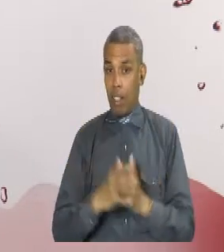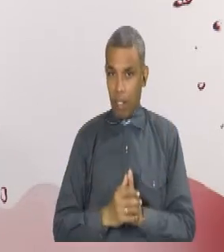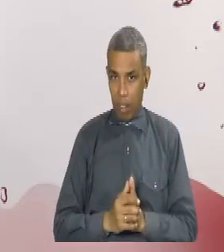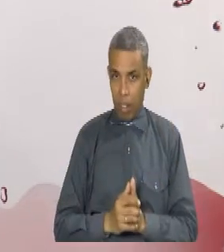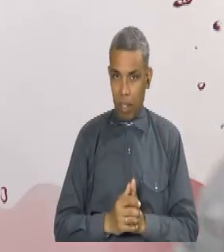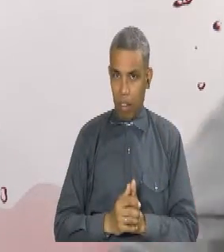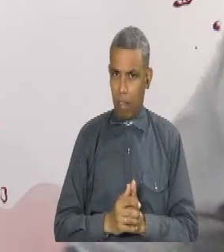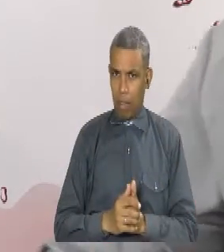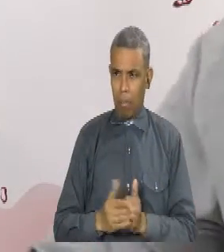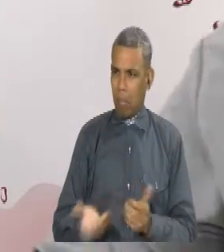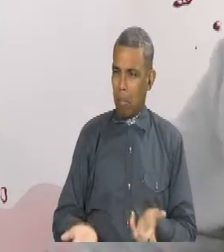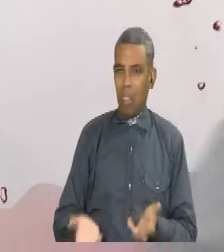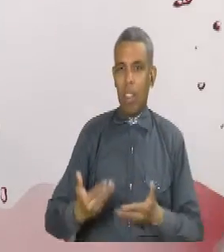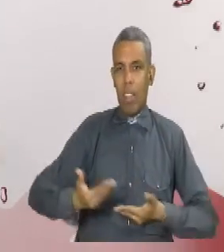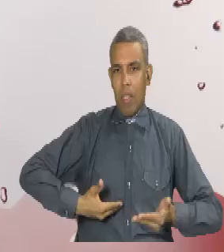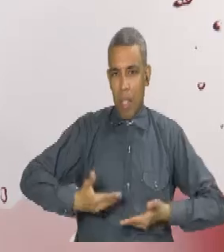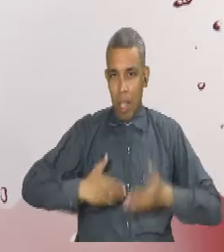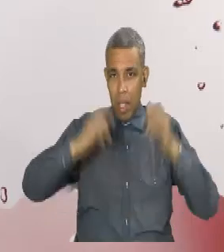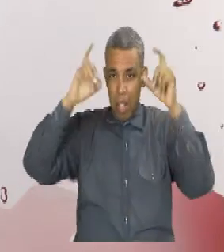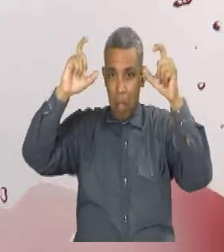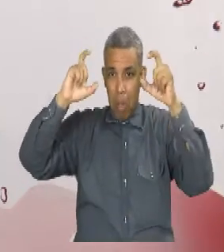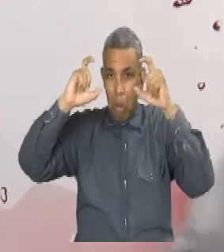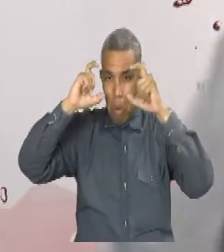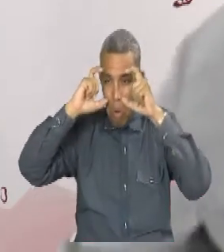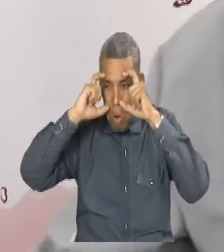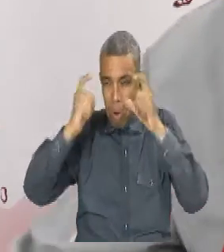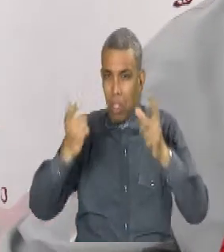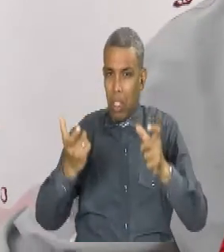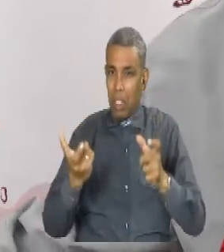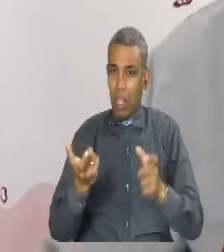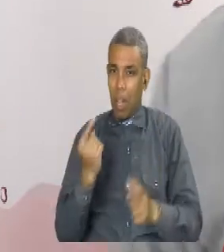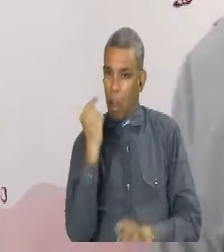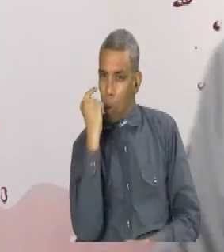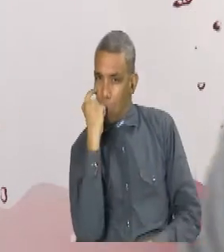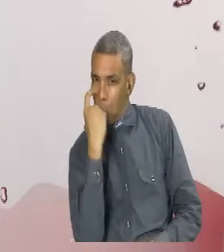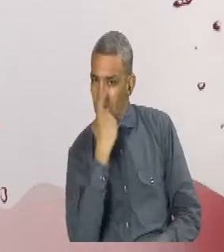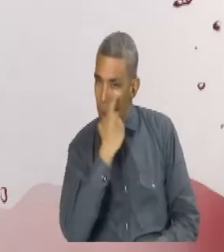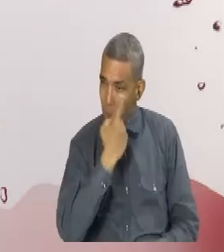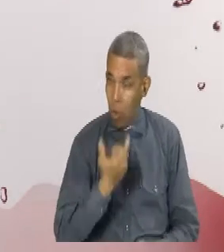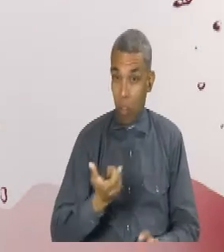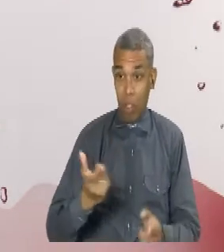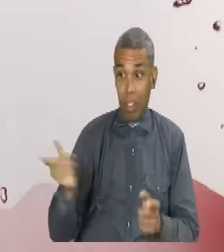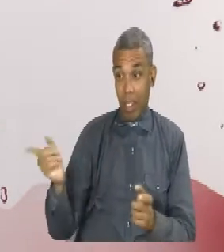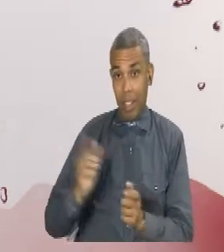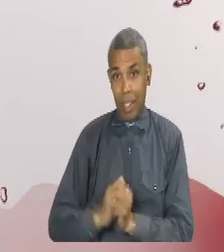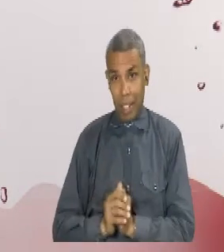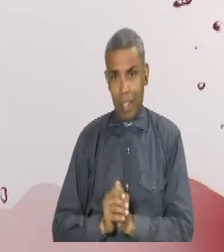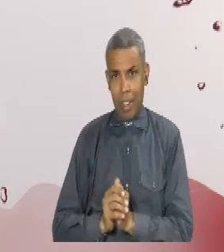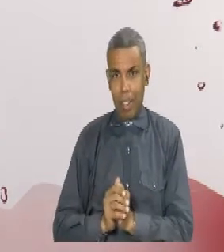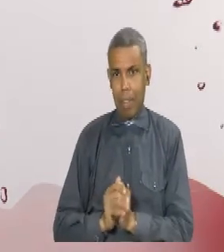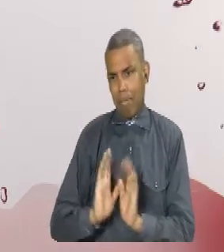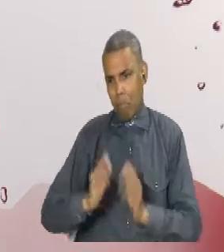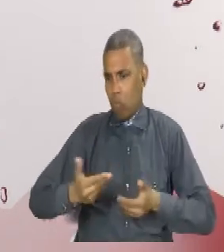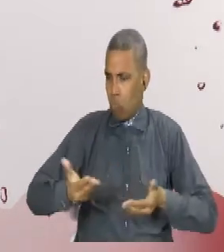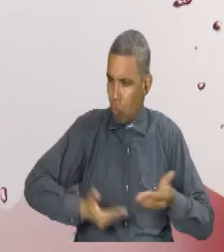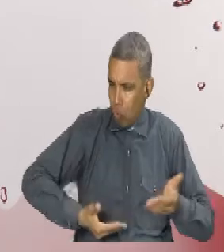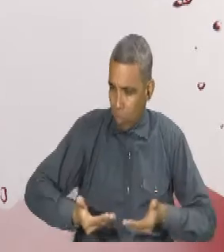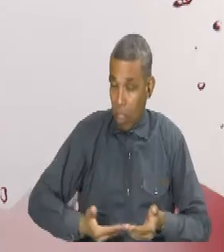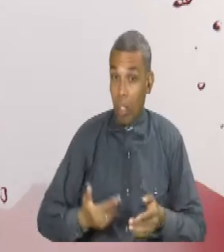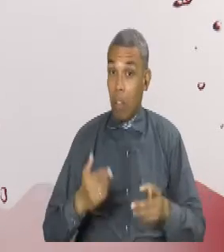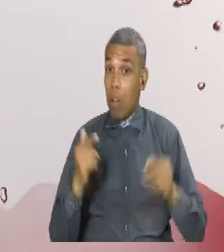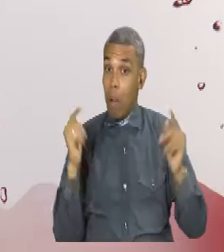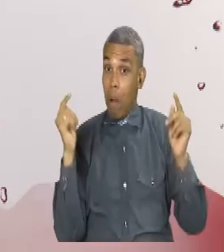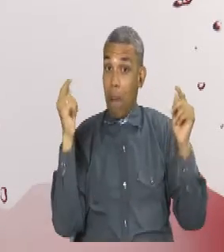Bermeja, entonces eso es lo que vengo a compartir, a aprender contigo y también a contarles a todos nuestros televidentes de las promociones que